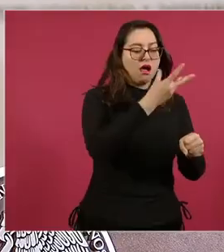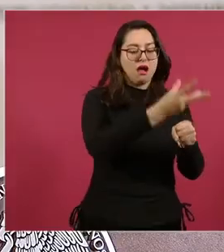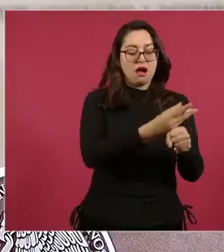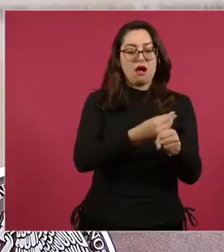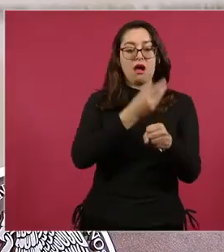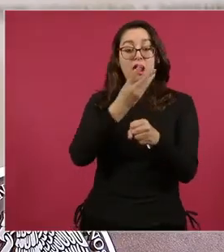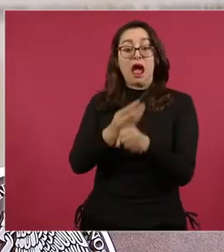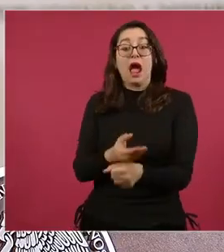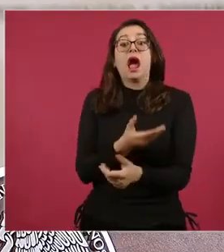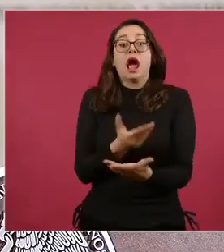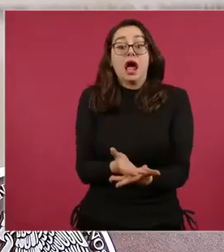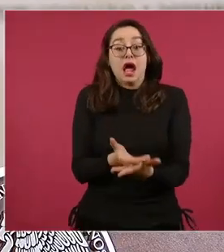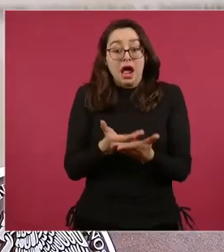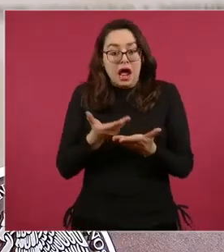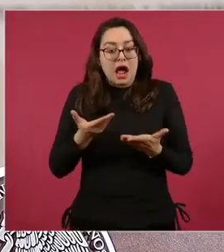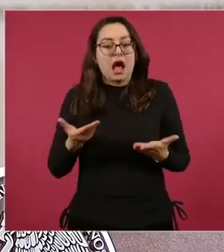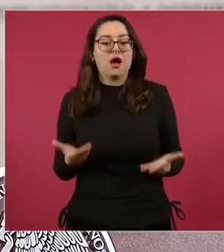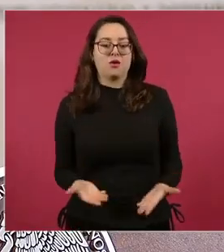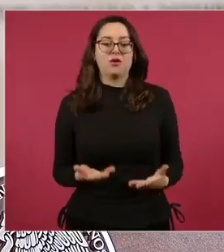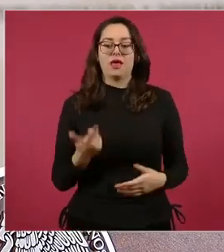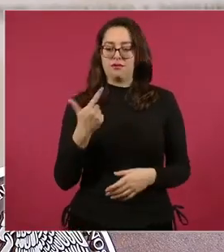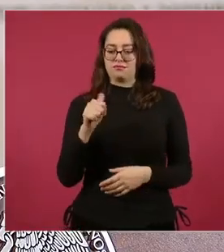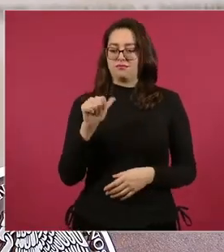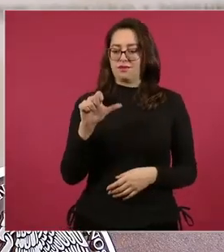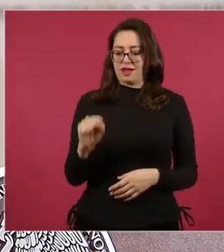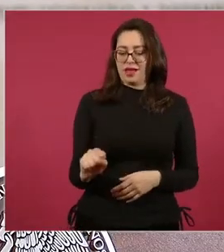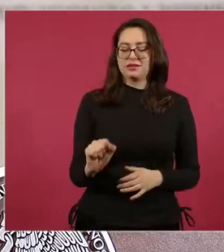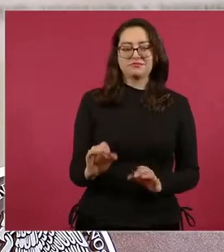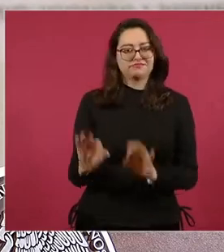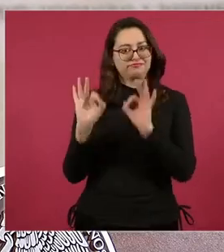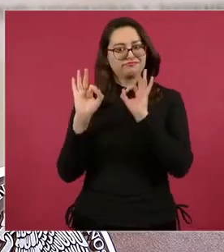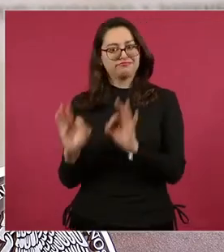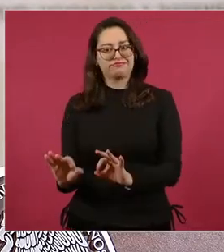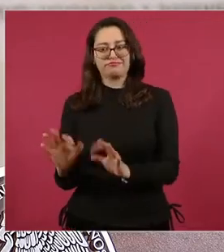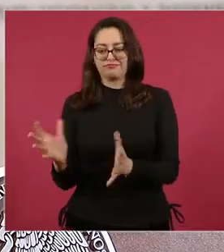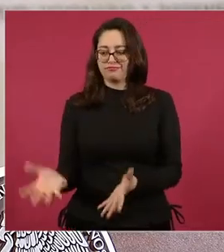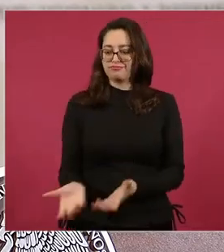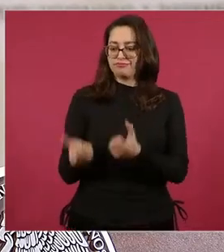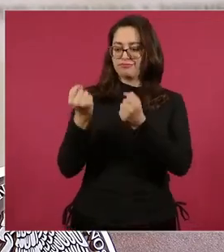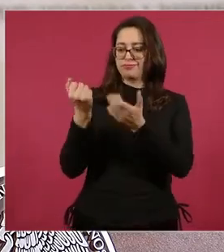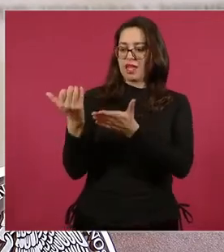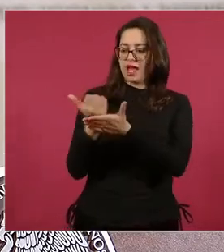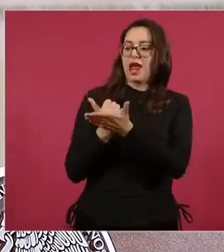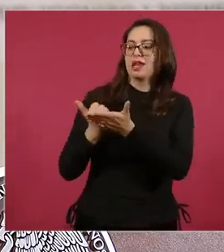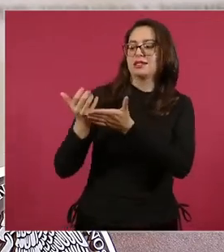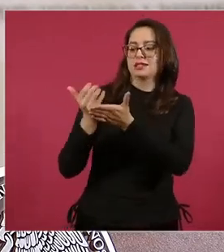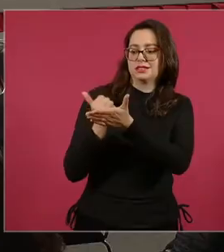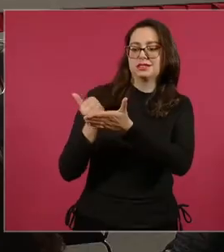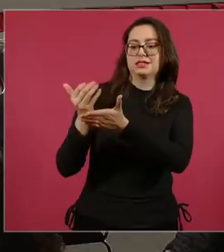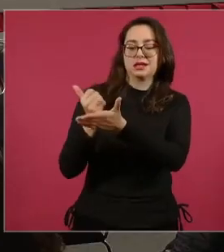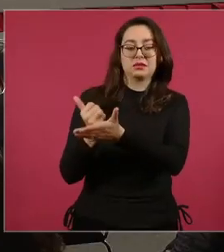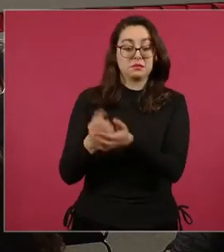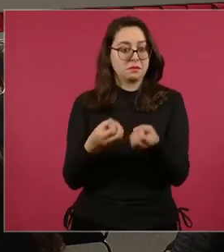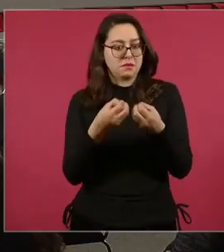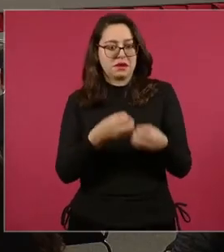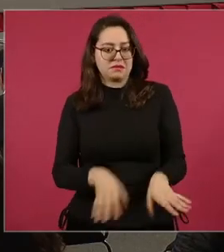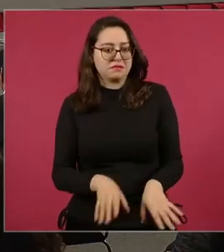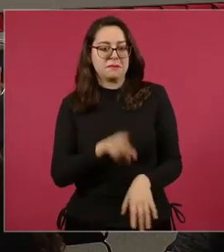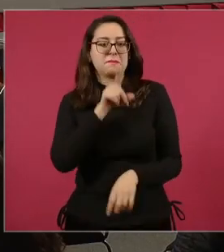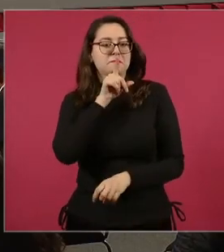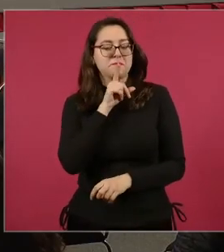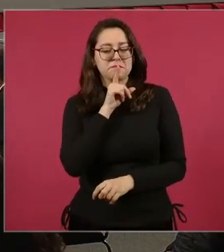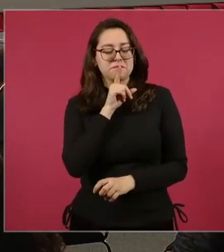comercia ya no le reporta pérdidas, sino importantes ganancias. El rescate